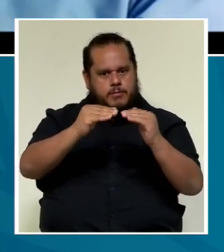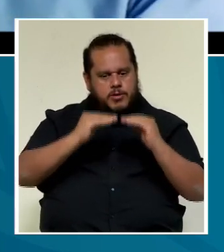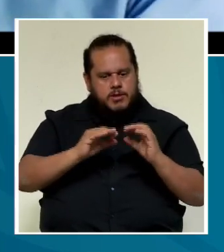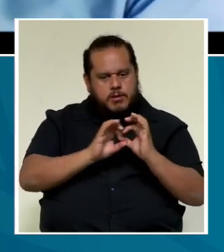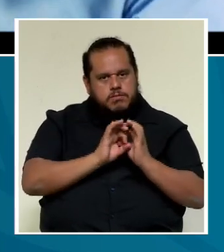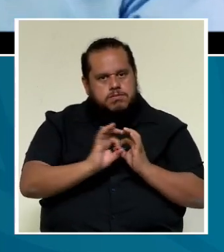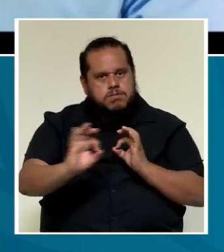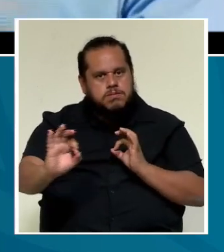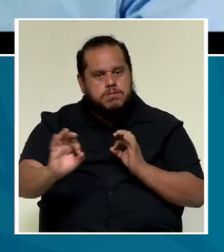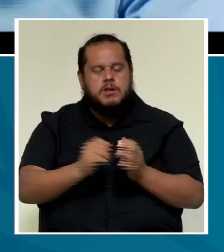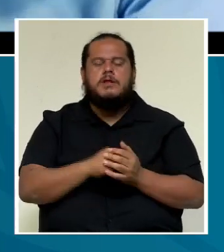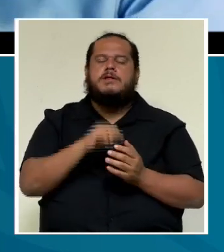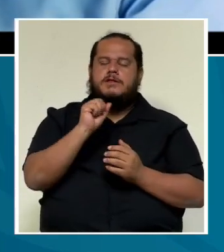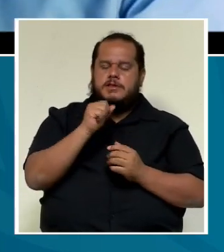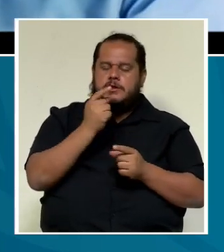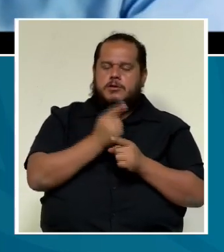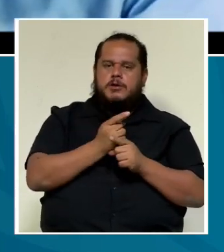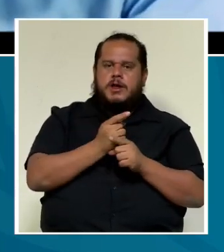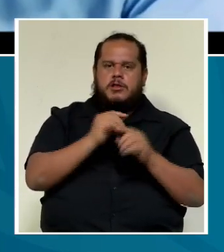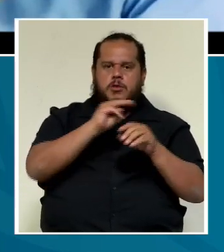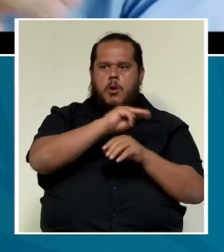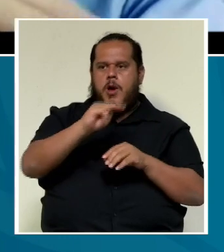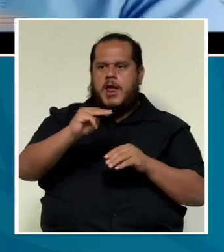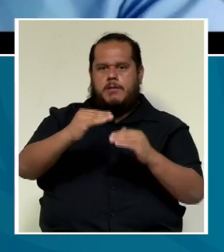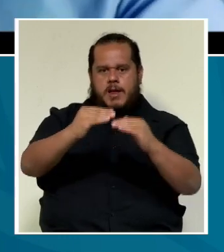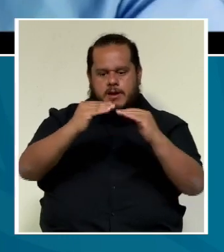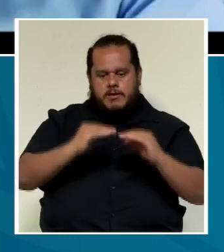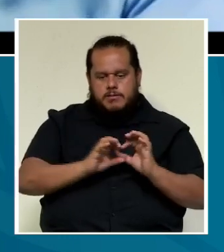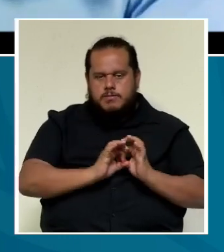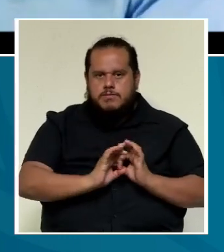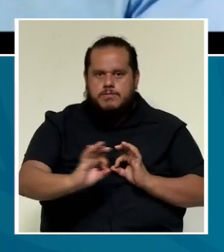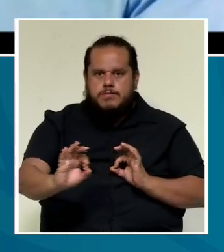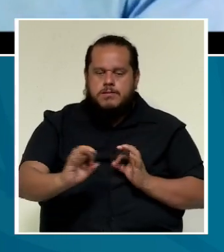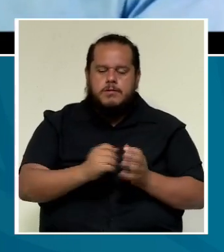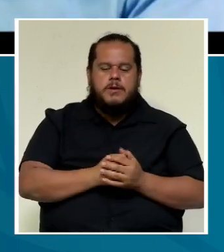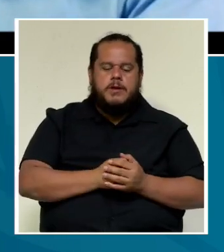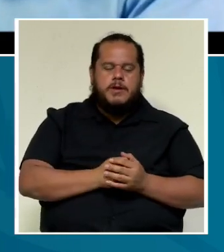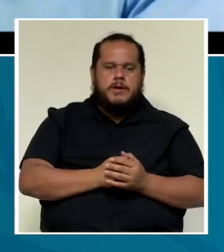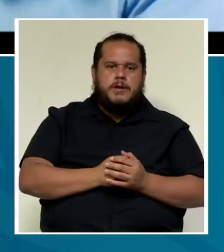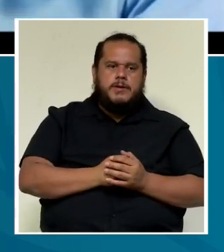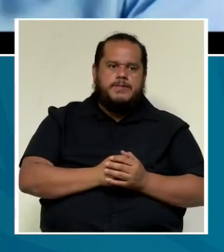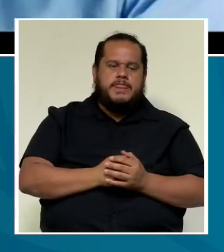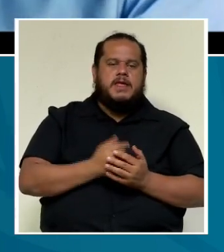estarían submarinos, y un dato importante es que no son someros. Ellos tienen un